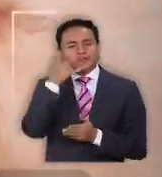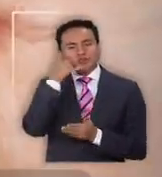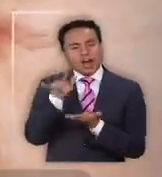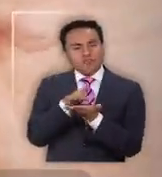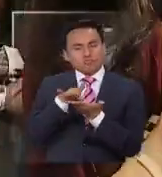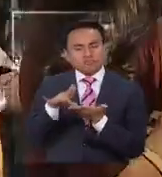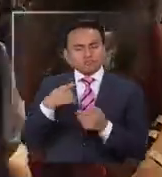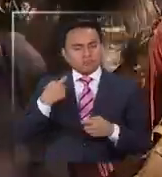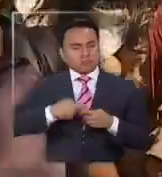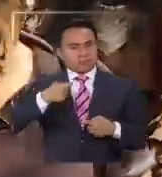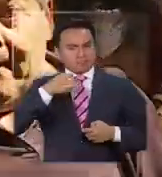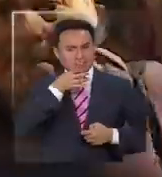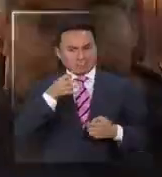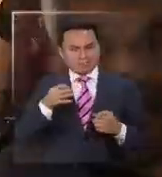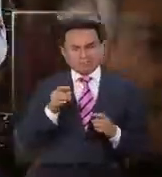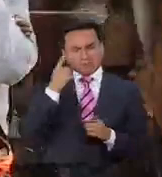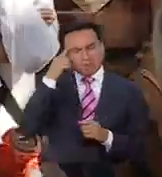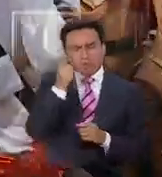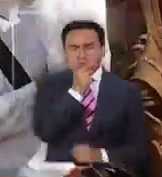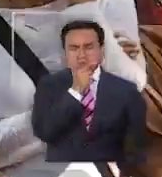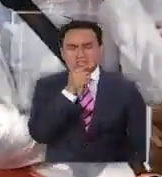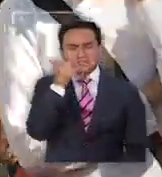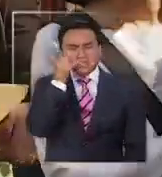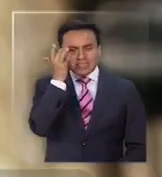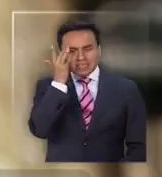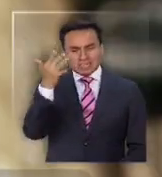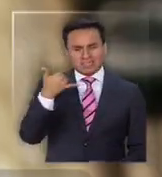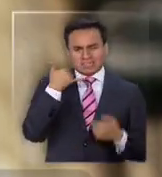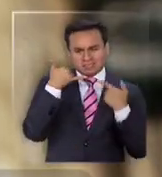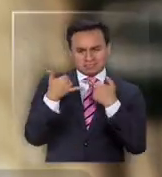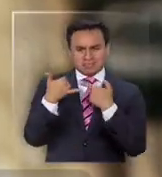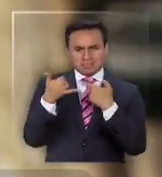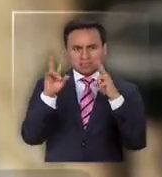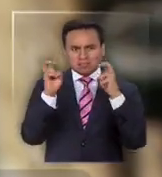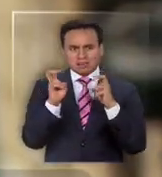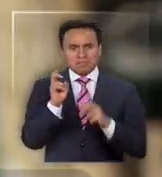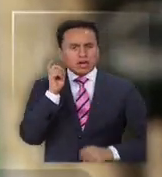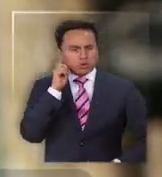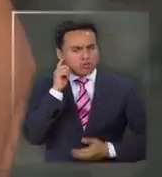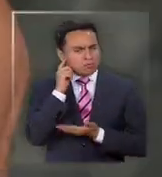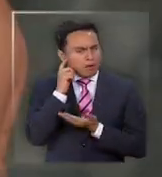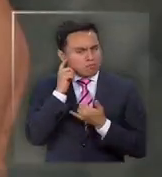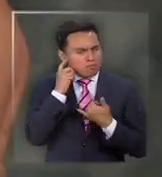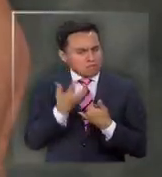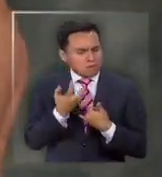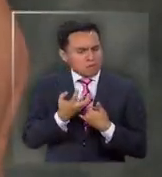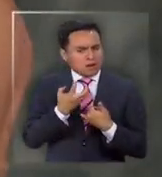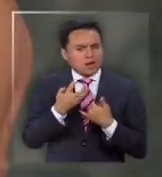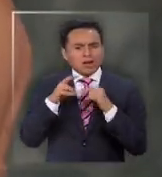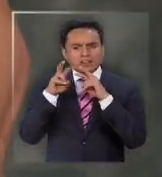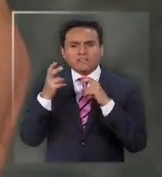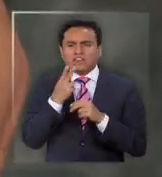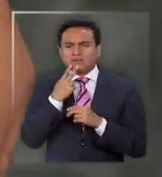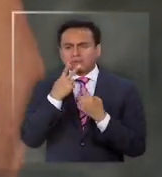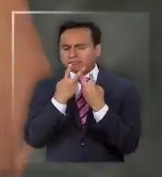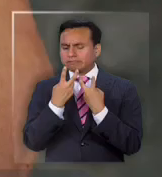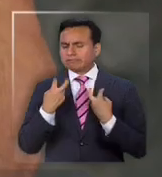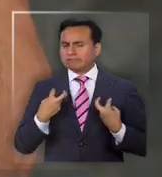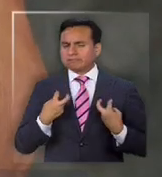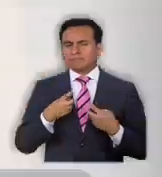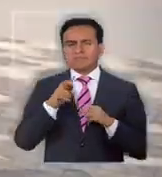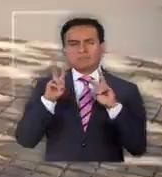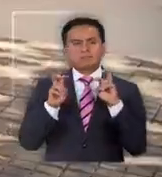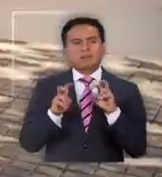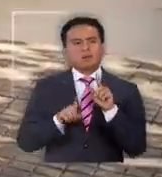iPhone lo niega, la sospecha es que los celulares inteligentes no paran de escucharnos y analizar nuestras vidas. No sé